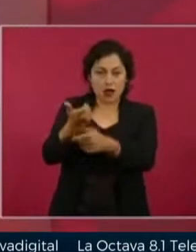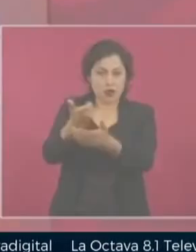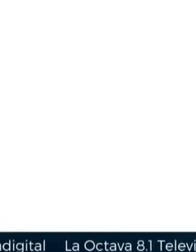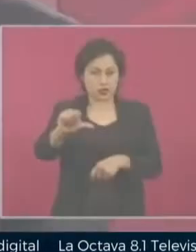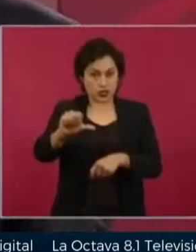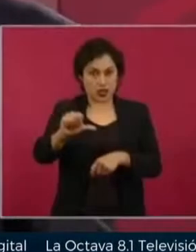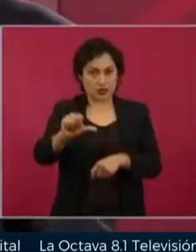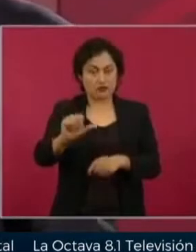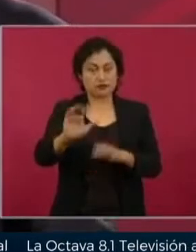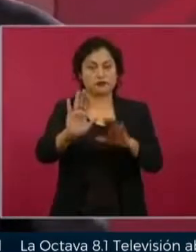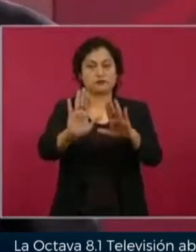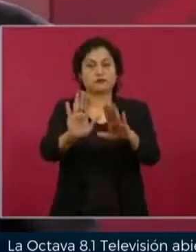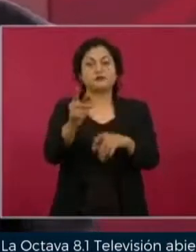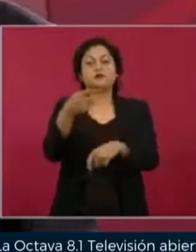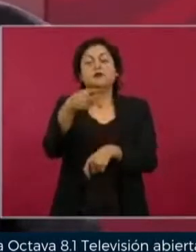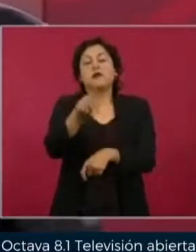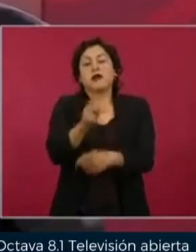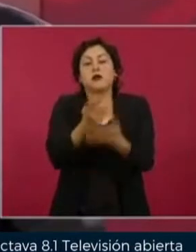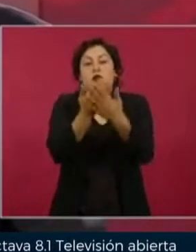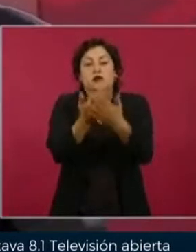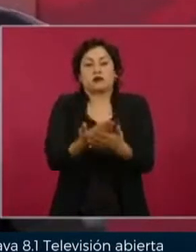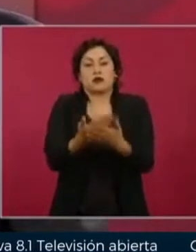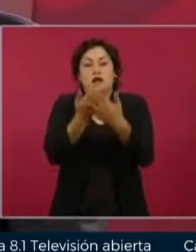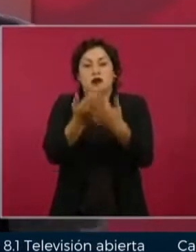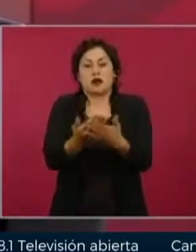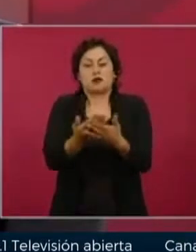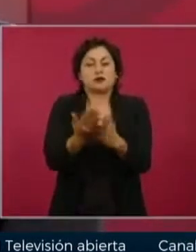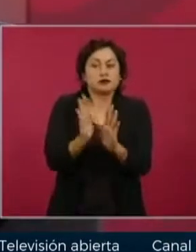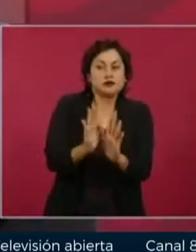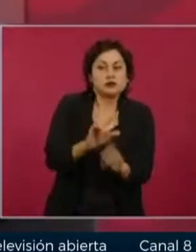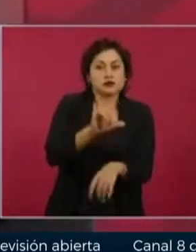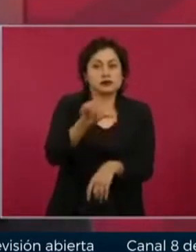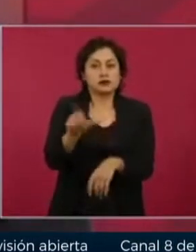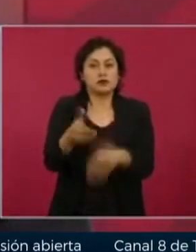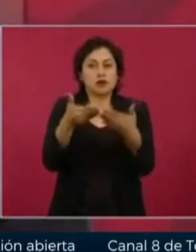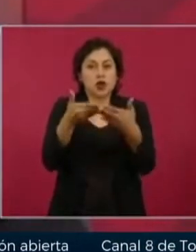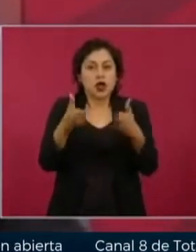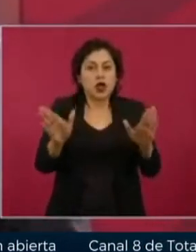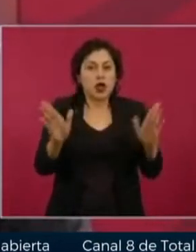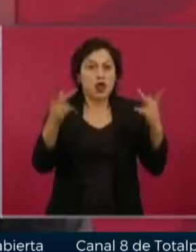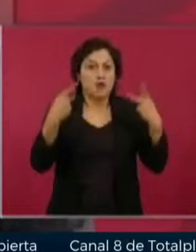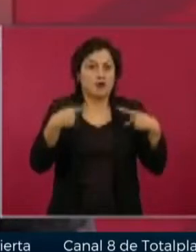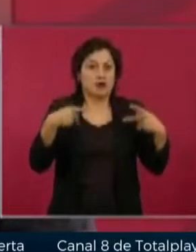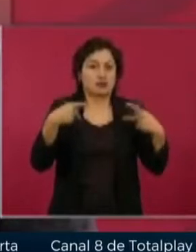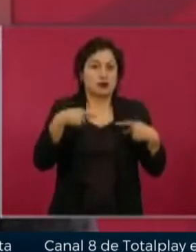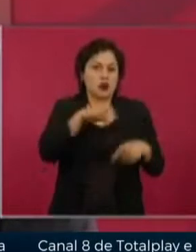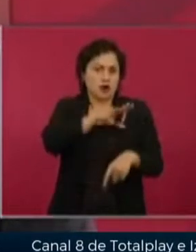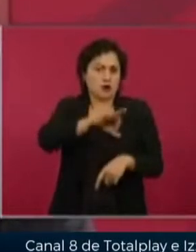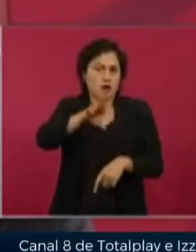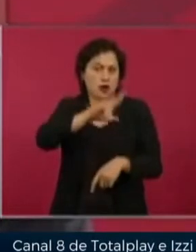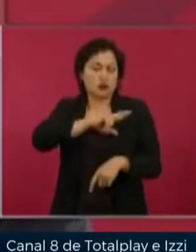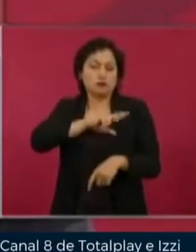decisión. Si alguien quiere, porque se va a casar,